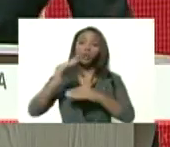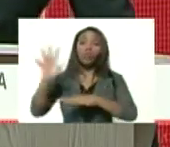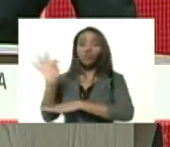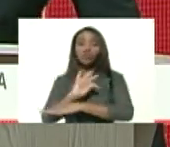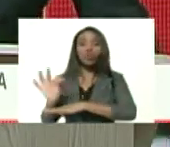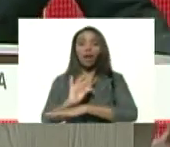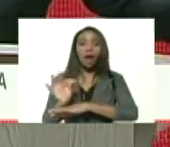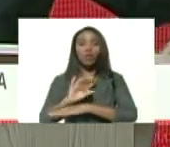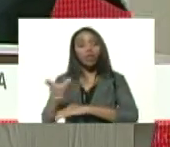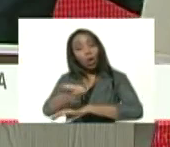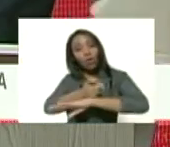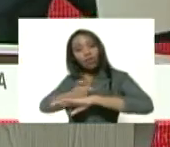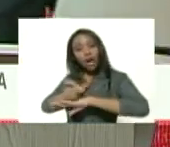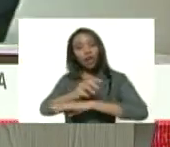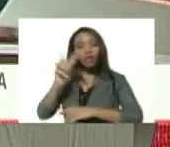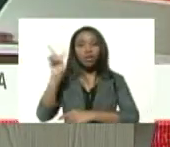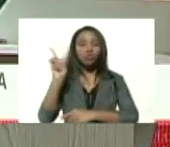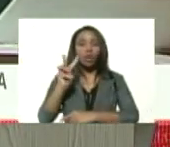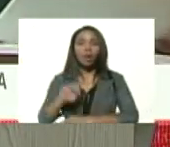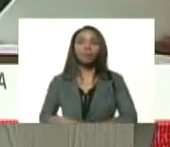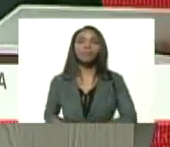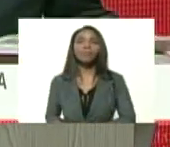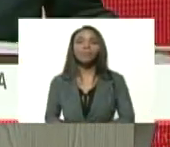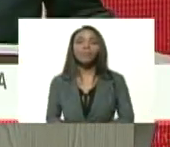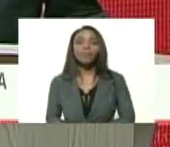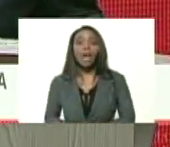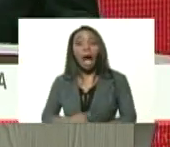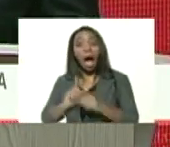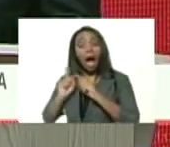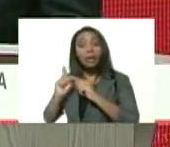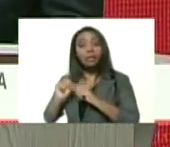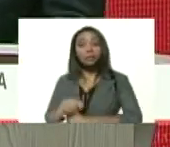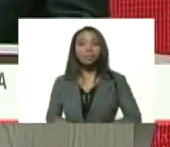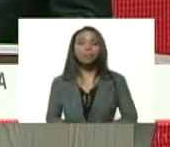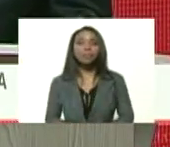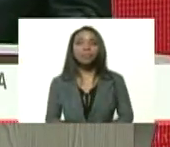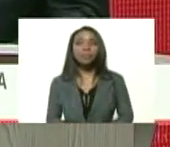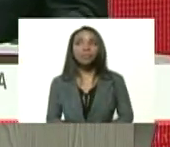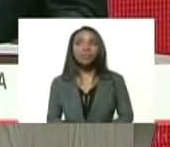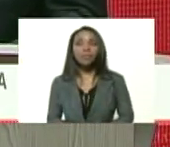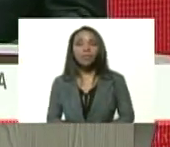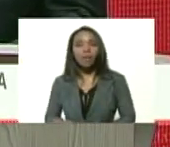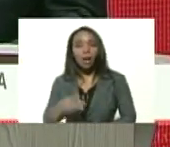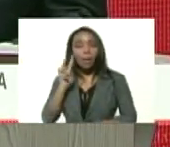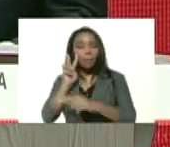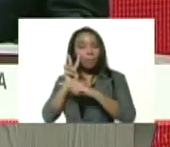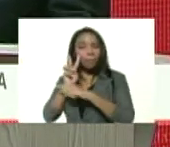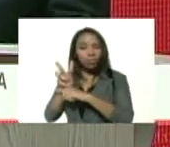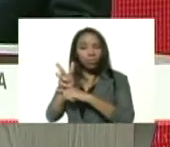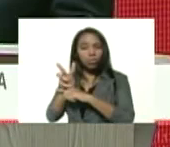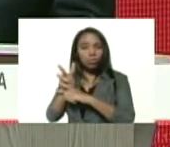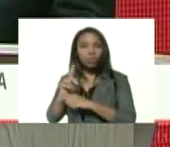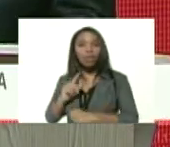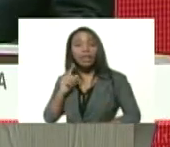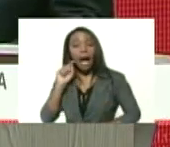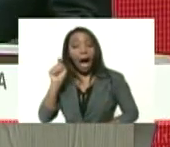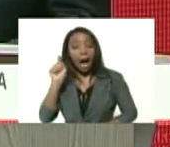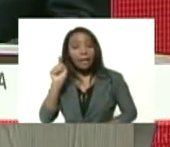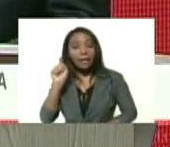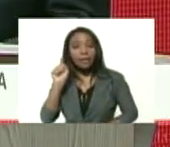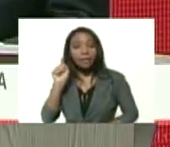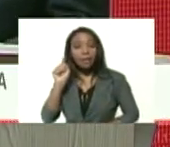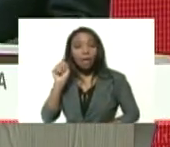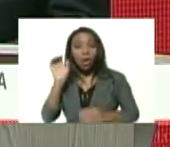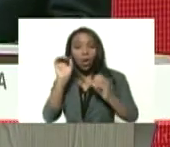funcionarios del gobierno venezolano. De allí las miras telescópicas, de allí los